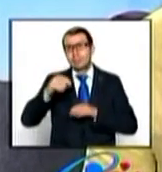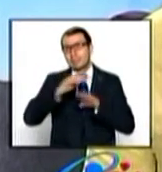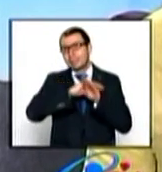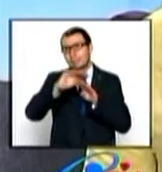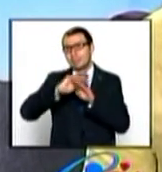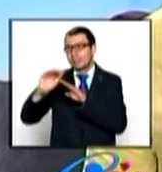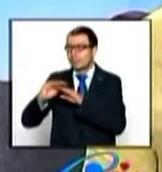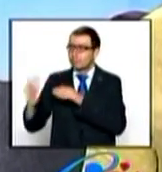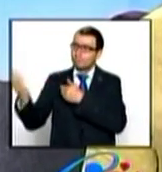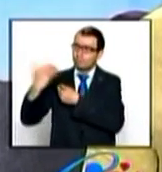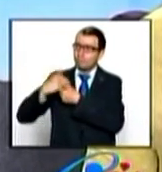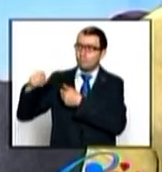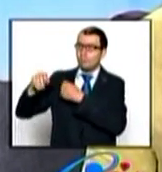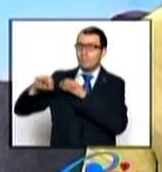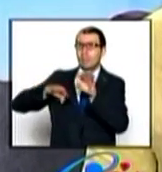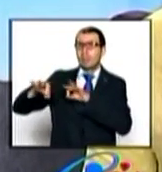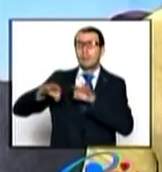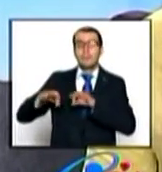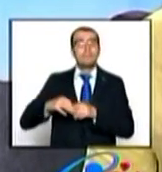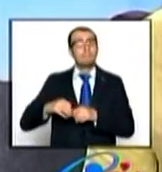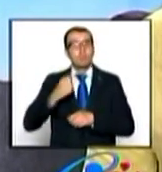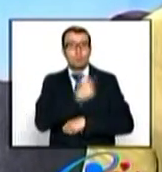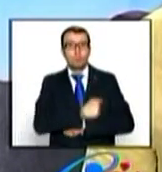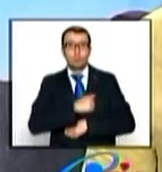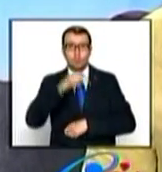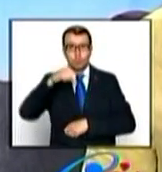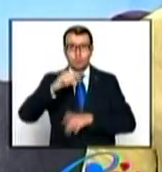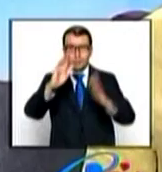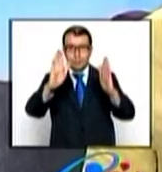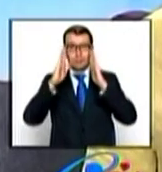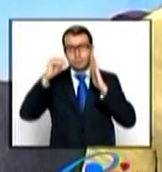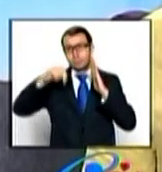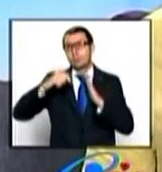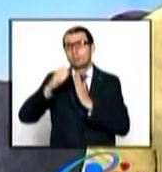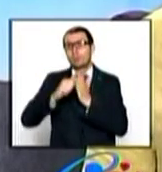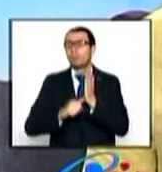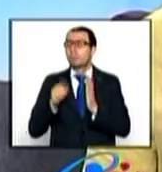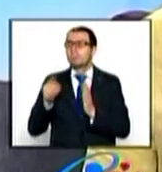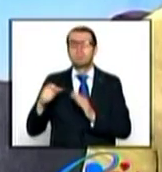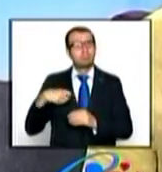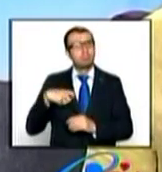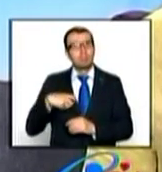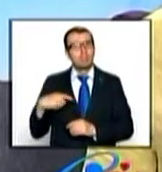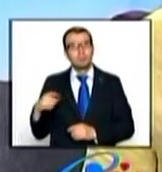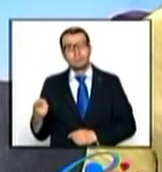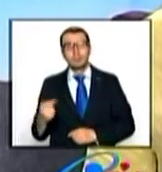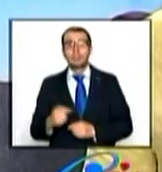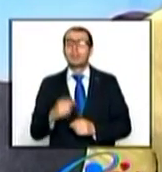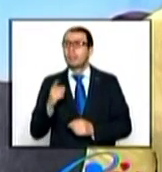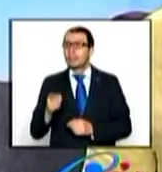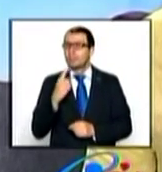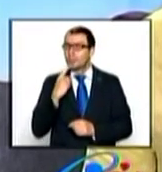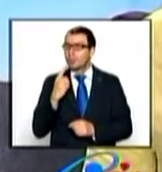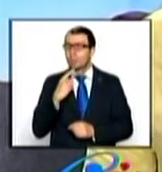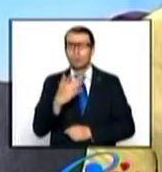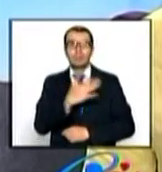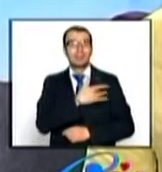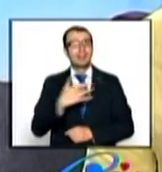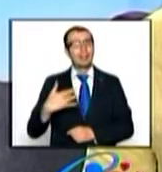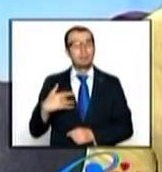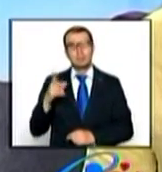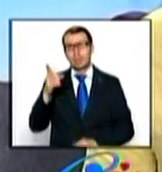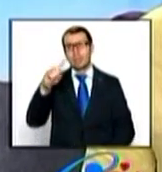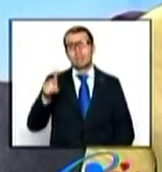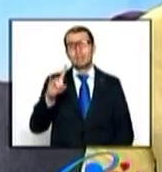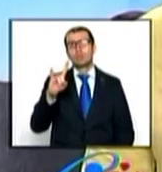Casualmente, hoy quiero que estén muy atentos a nuestro programa que tiene que ver con las terapias con sueros. Muchas personas van a